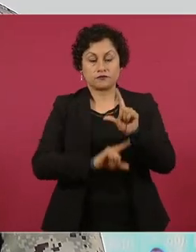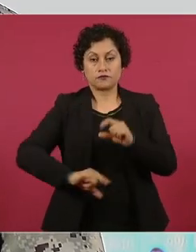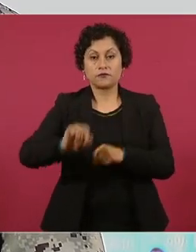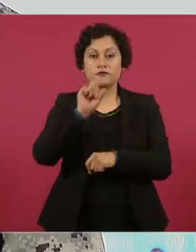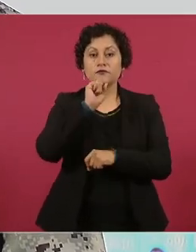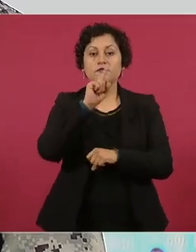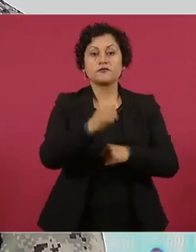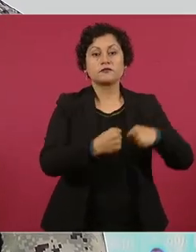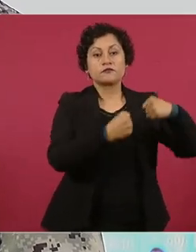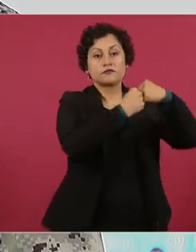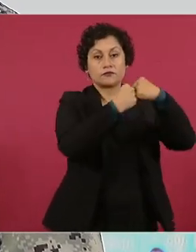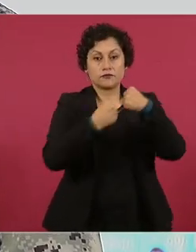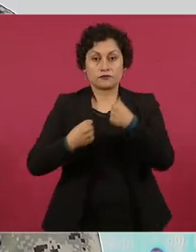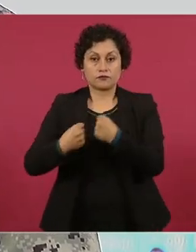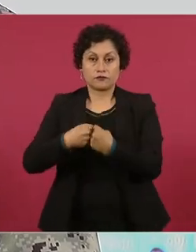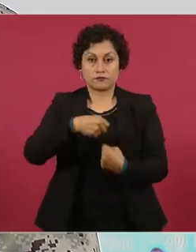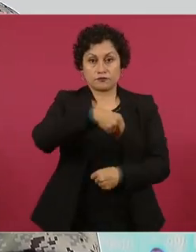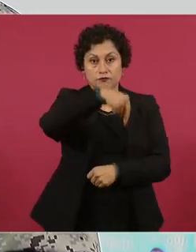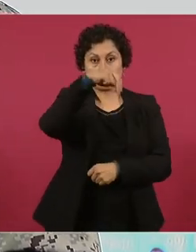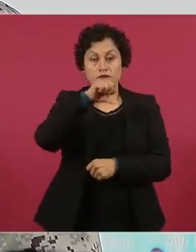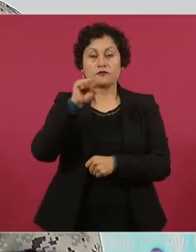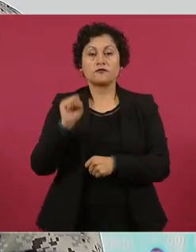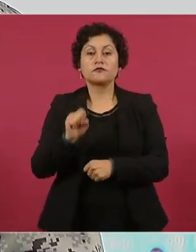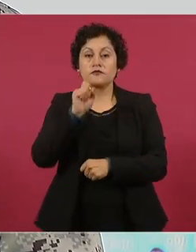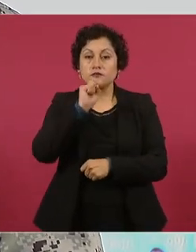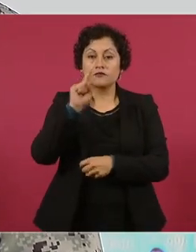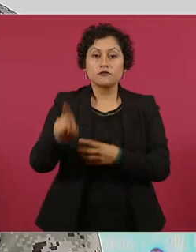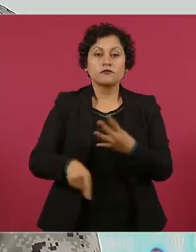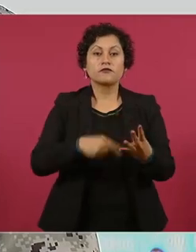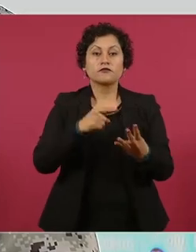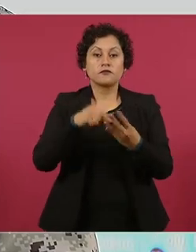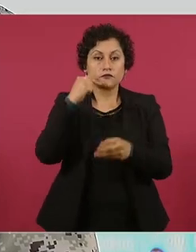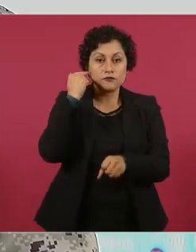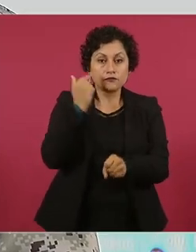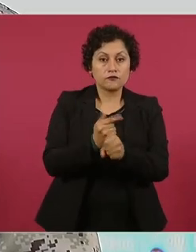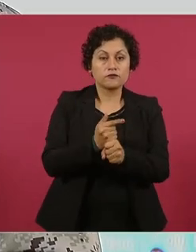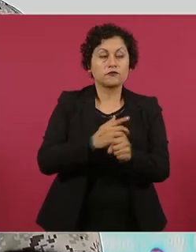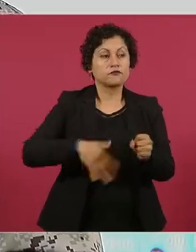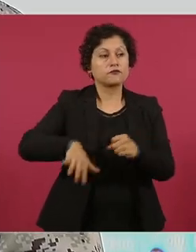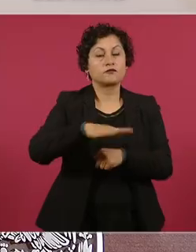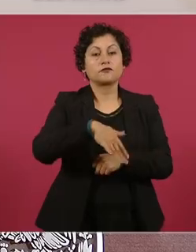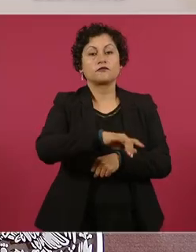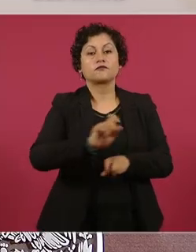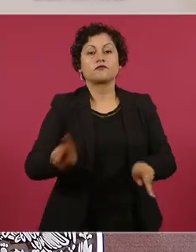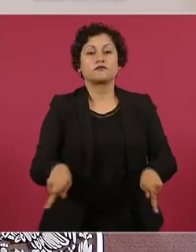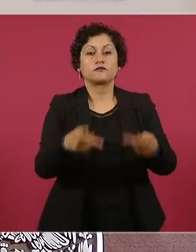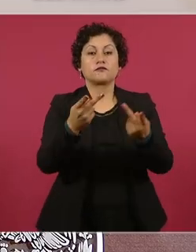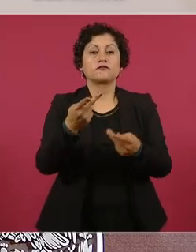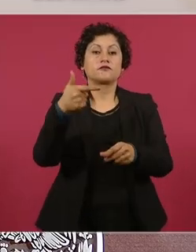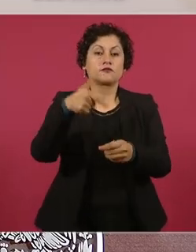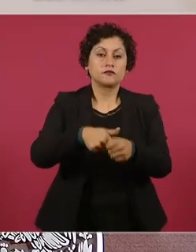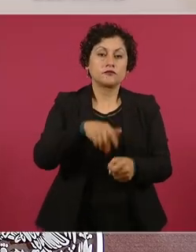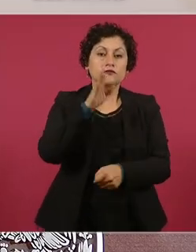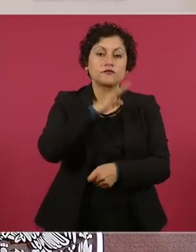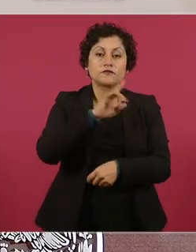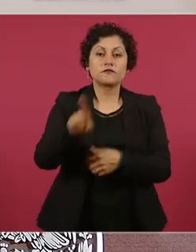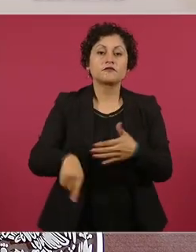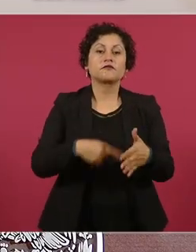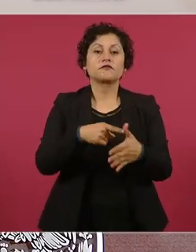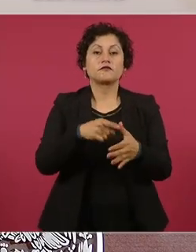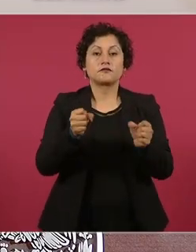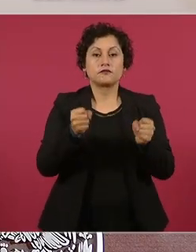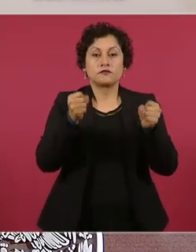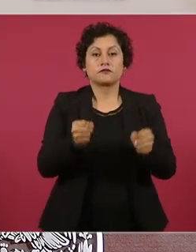la frontera norte y sur, operaciones para el combate al mercado ilícito de combustibles, seguridad a instalaciones estratégicas,